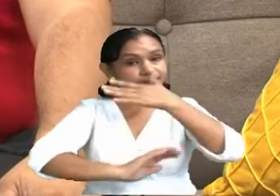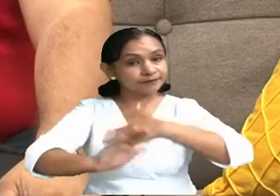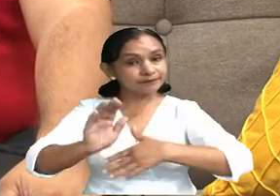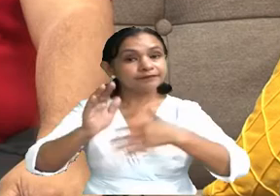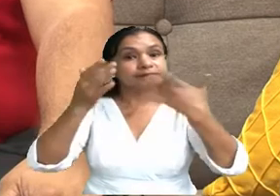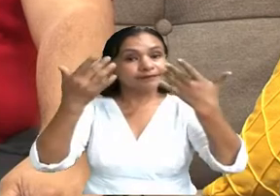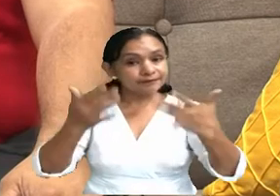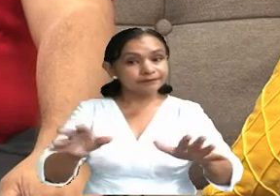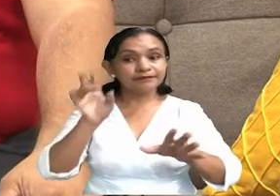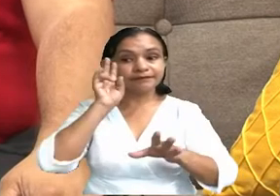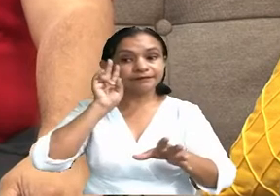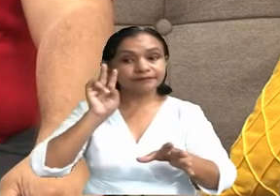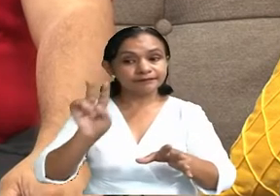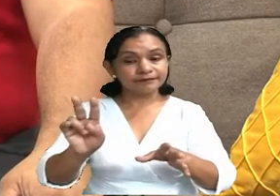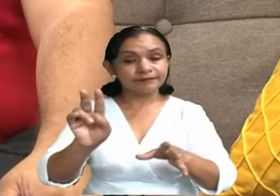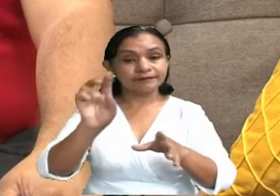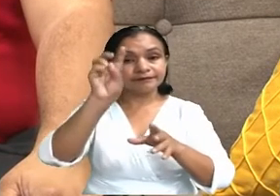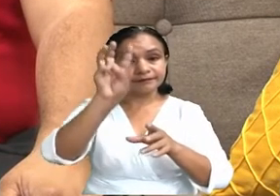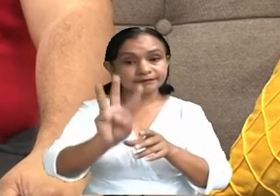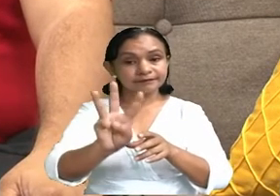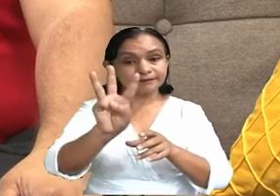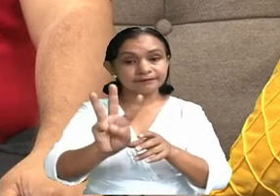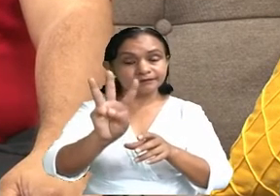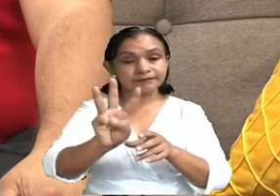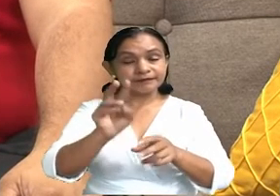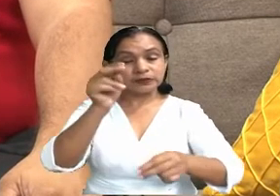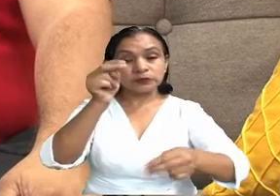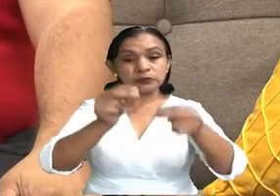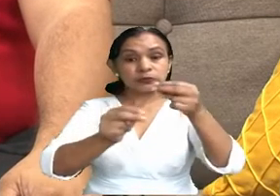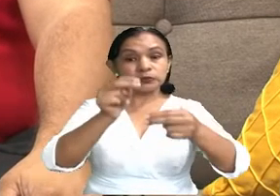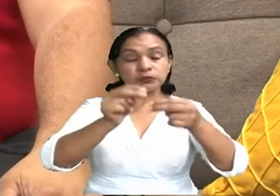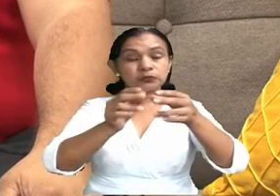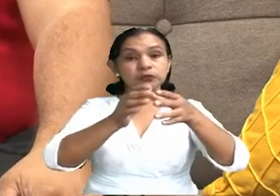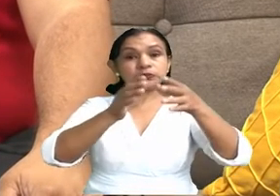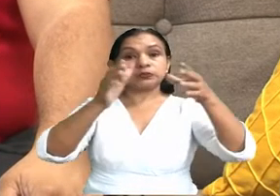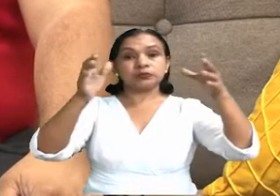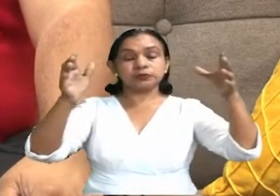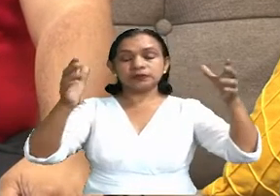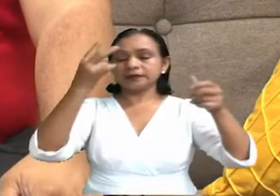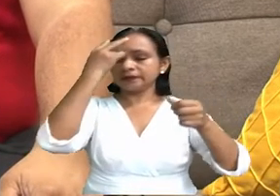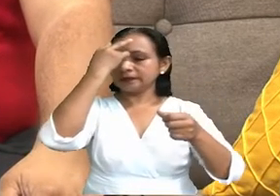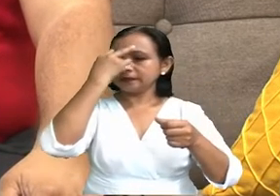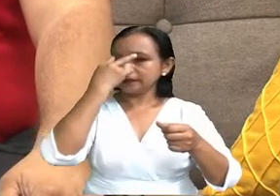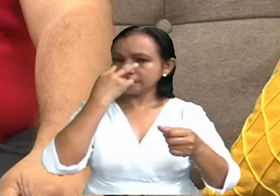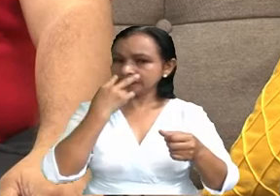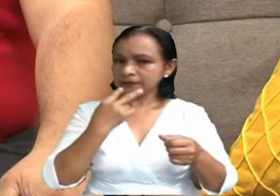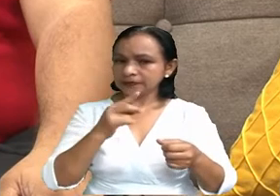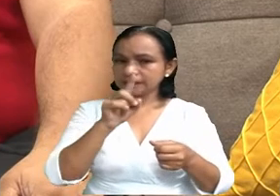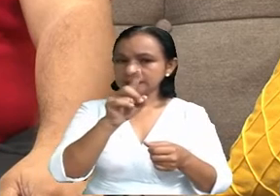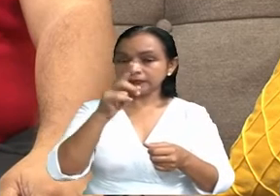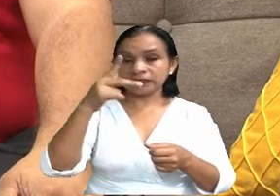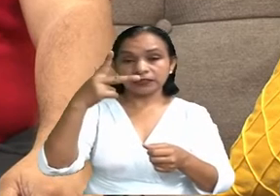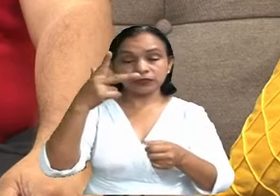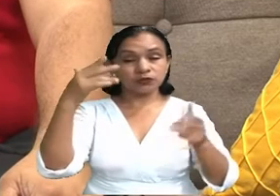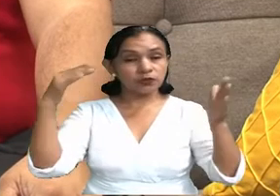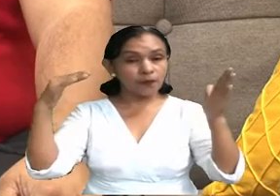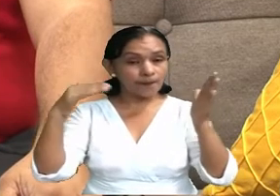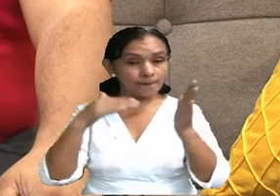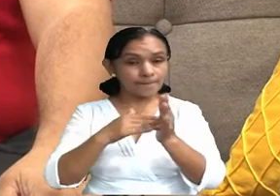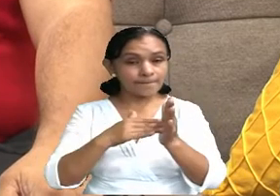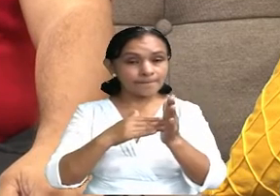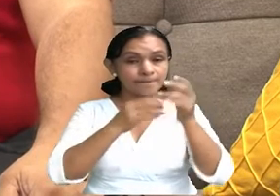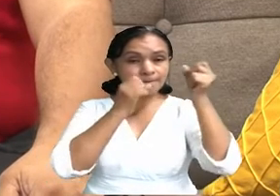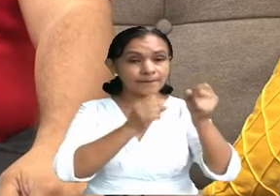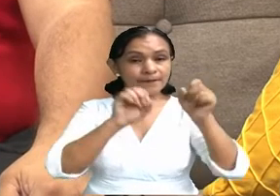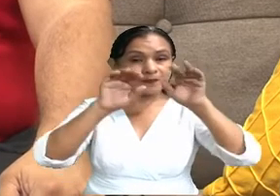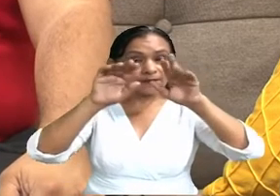caracterizada. Luego está el tercer grupo más numeroso, que es la discapacidad visual, que anda por 18,000 compañeros y